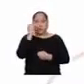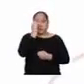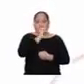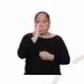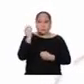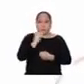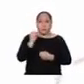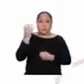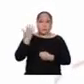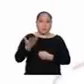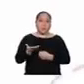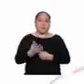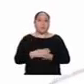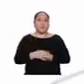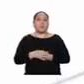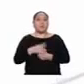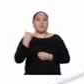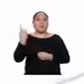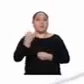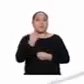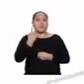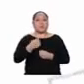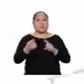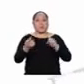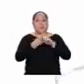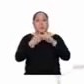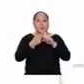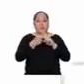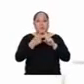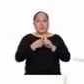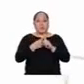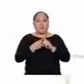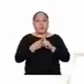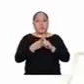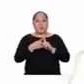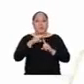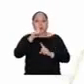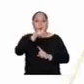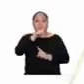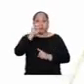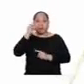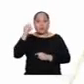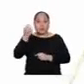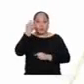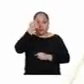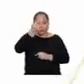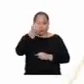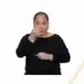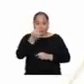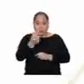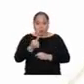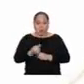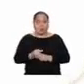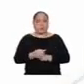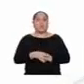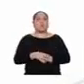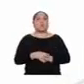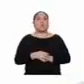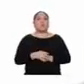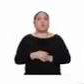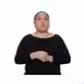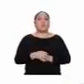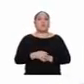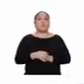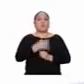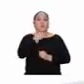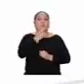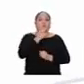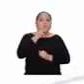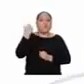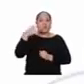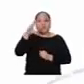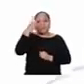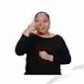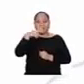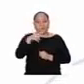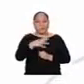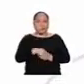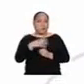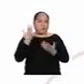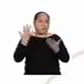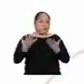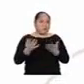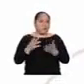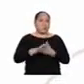porcentajes, solo debemos multiplicar por 100 cada uno de estos valores. Ya veo.